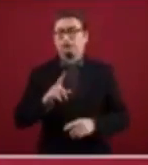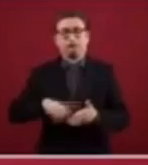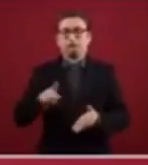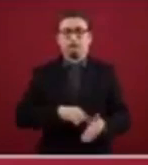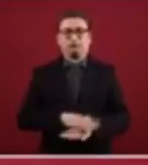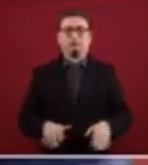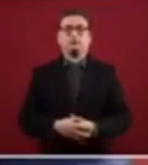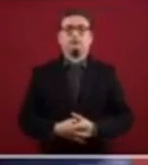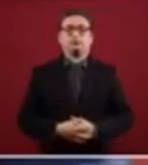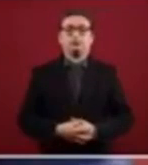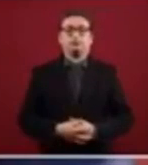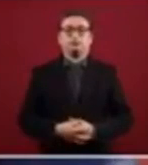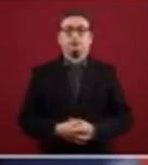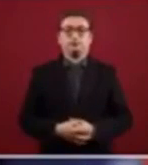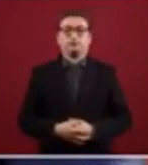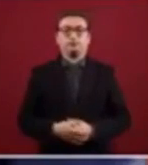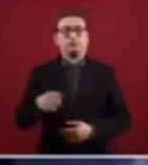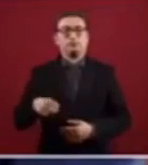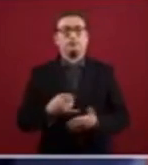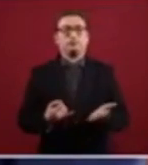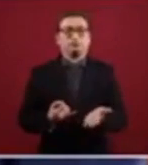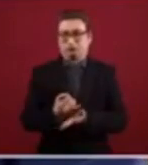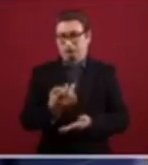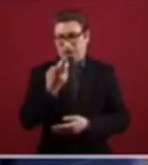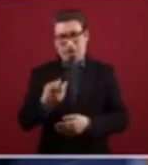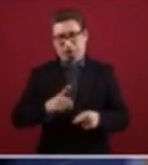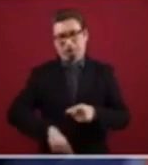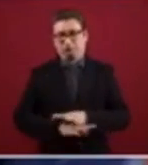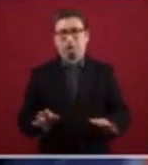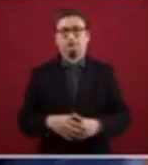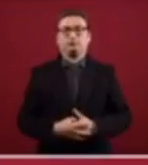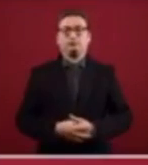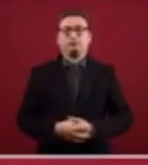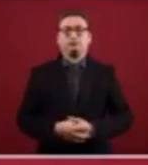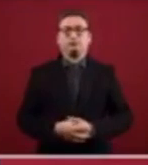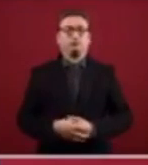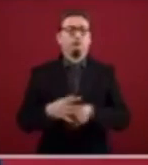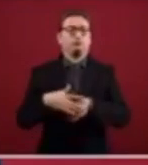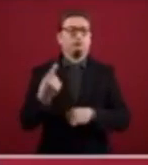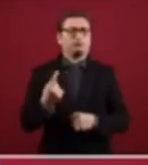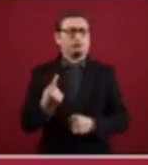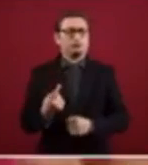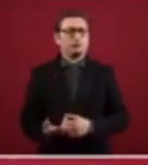Se decidió que no haya Estado Mayor presidencial. Porque